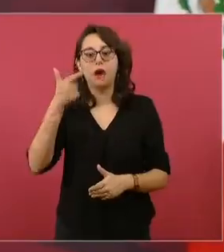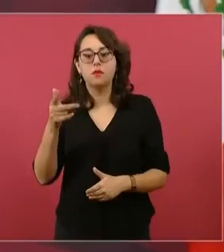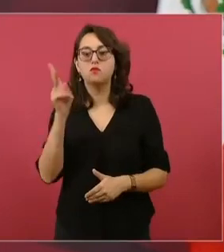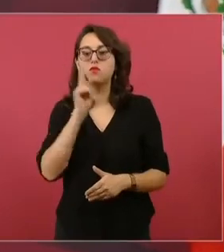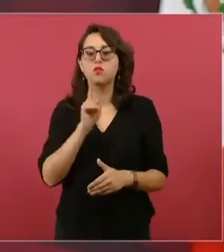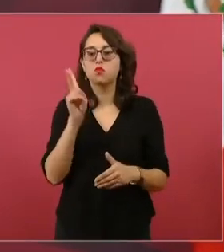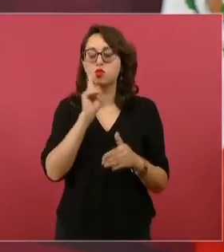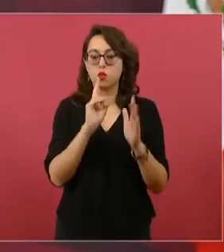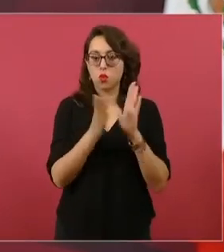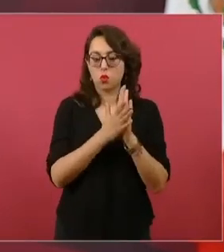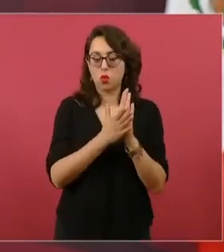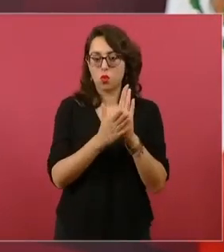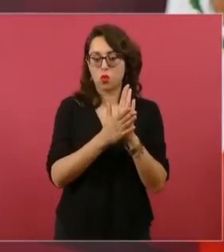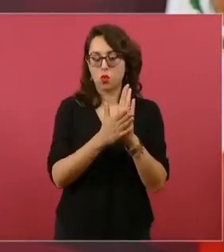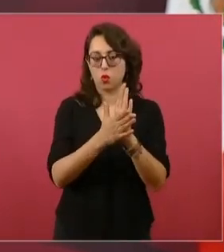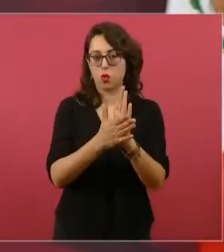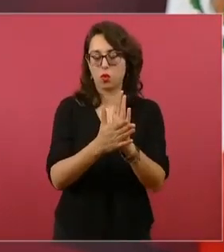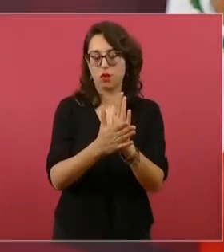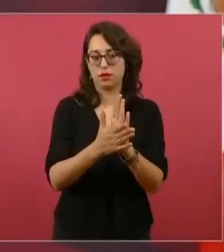demostrando.